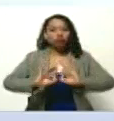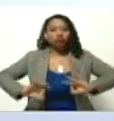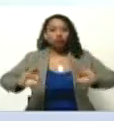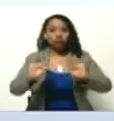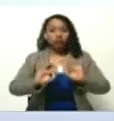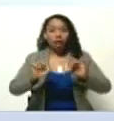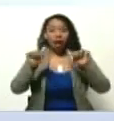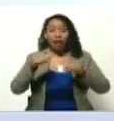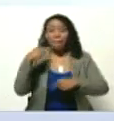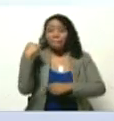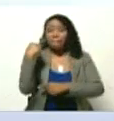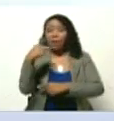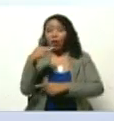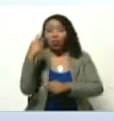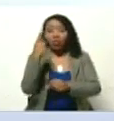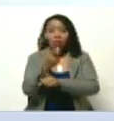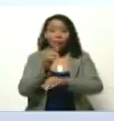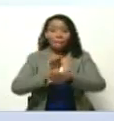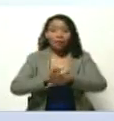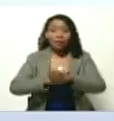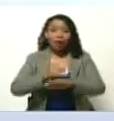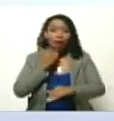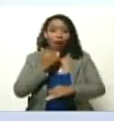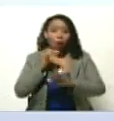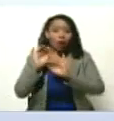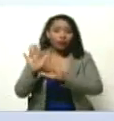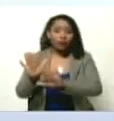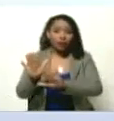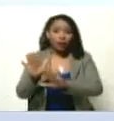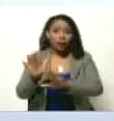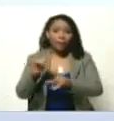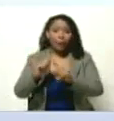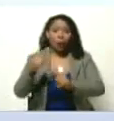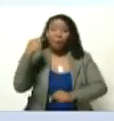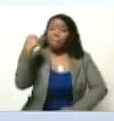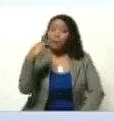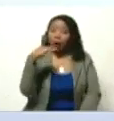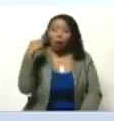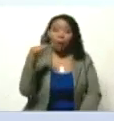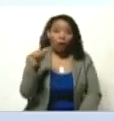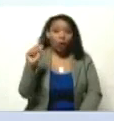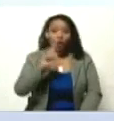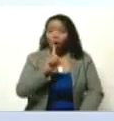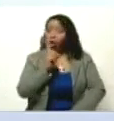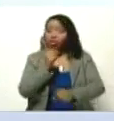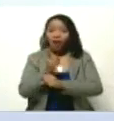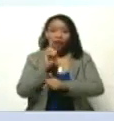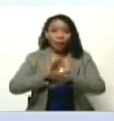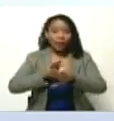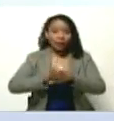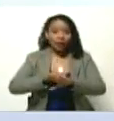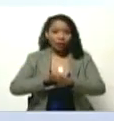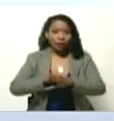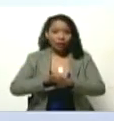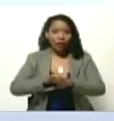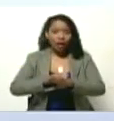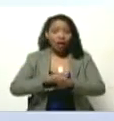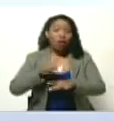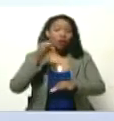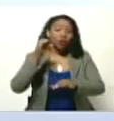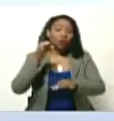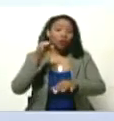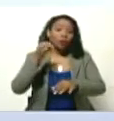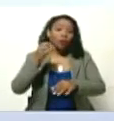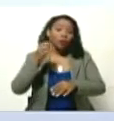Aquí menos debe ocurrir. Pero menos debe ocurrir. De todas maneras, los enlaces estadales, tanto